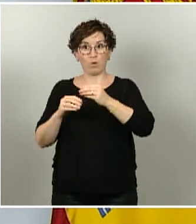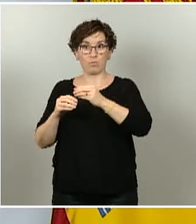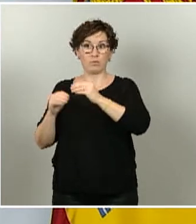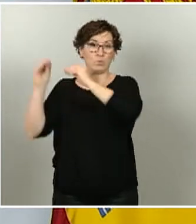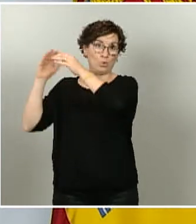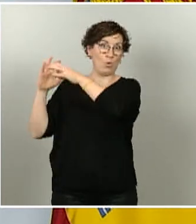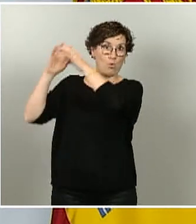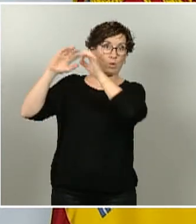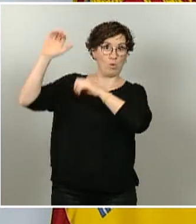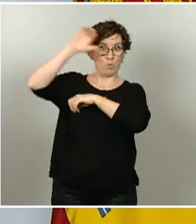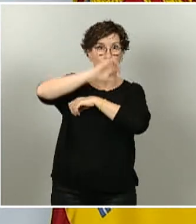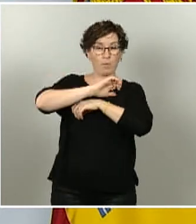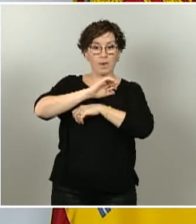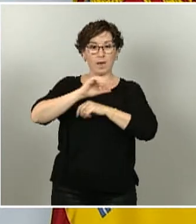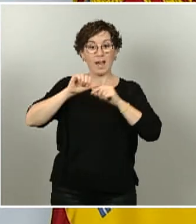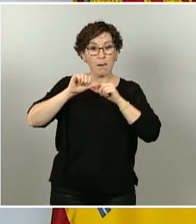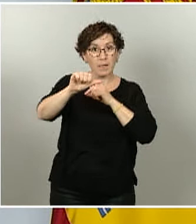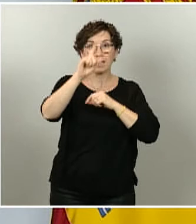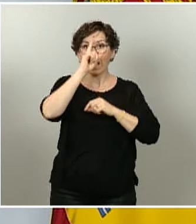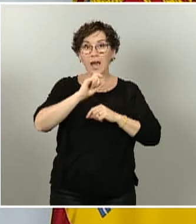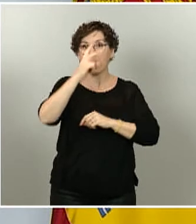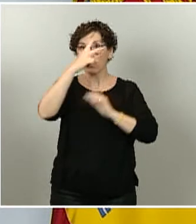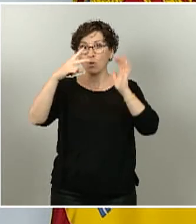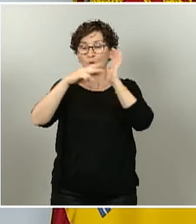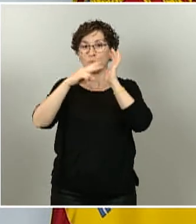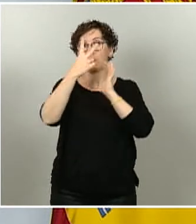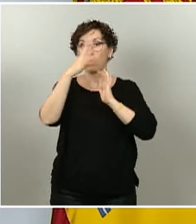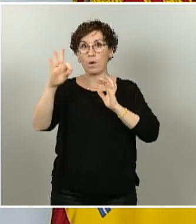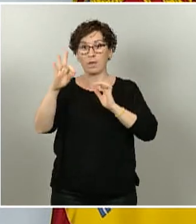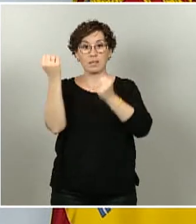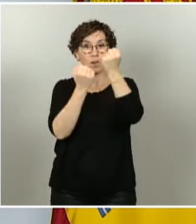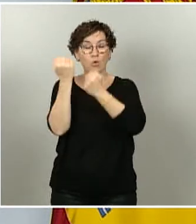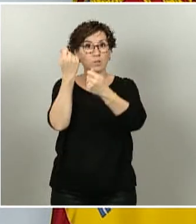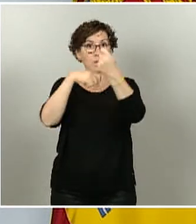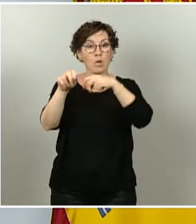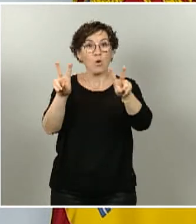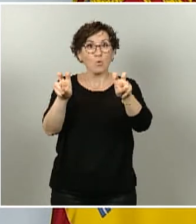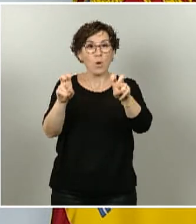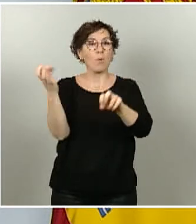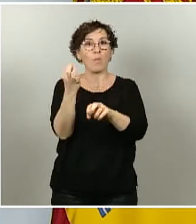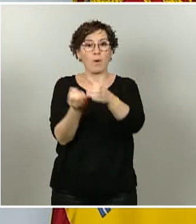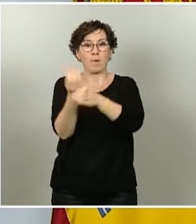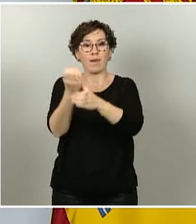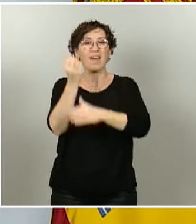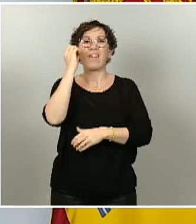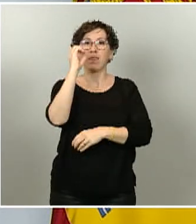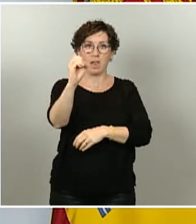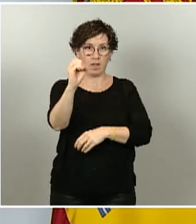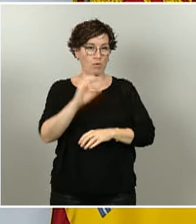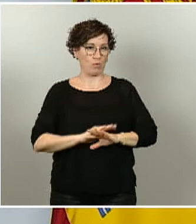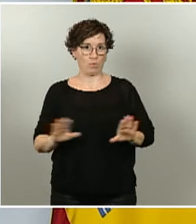partir de 2040 los coches nuevos que se pongan en el mercado deberán ser coches cero emisiones por kilómetro recorrido y a partir